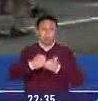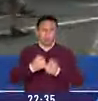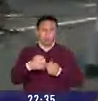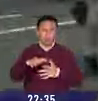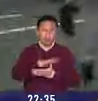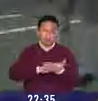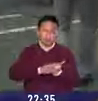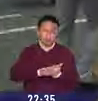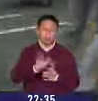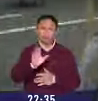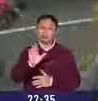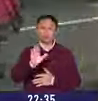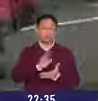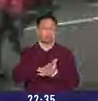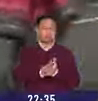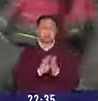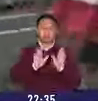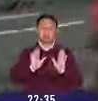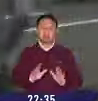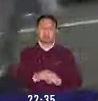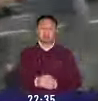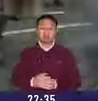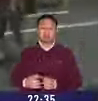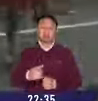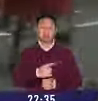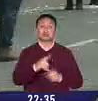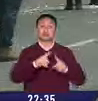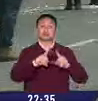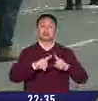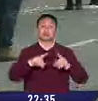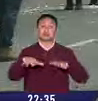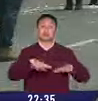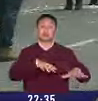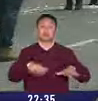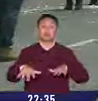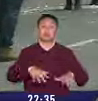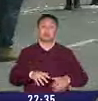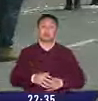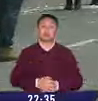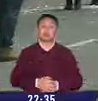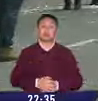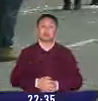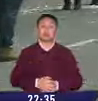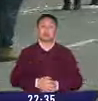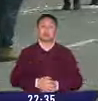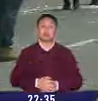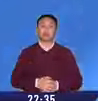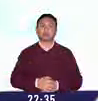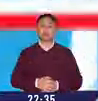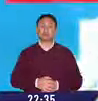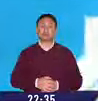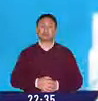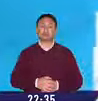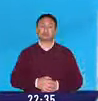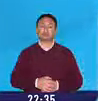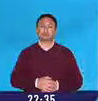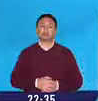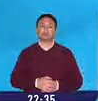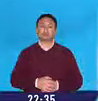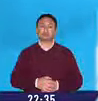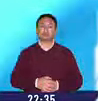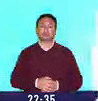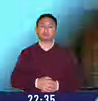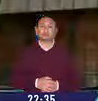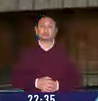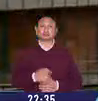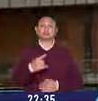desmanes ni alteraciones del orden público en las distintas programaciones. Informó Mauricio Sánchez. Más adelante,